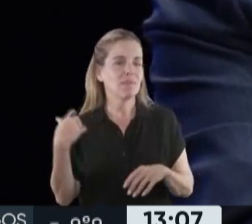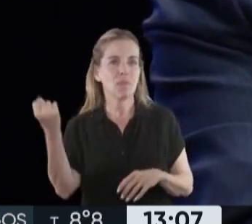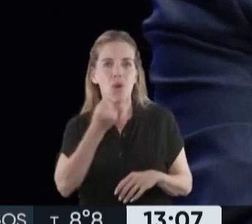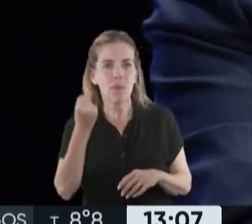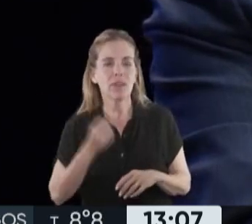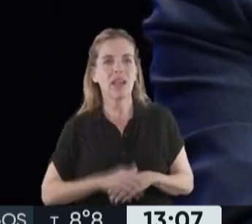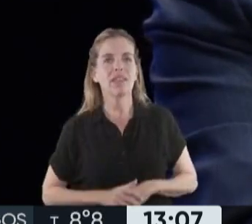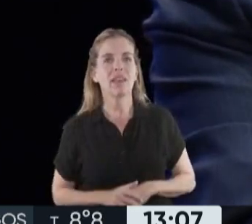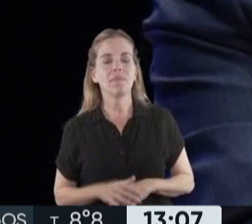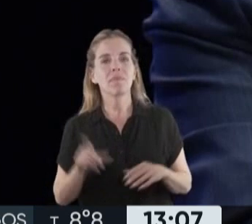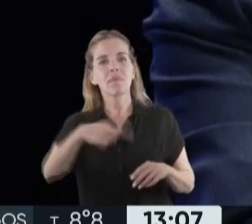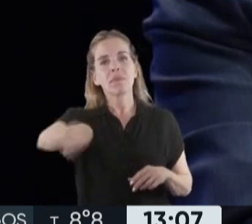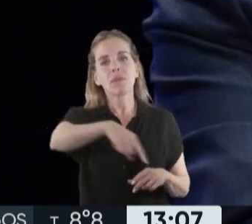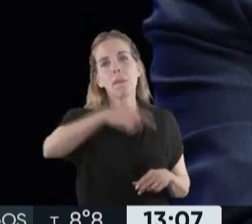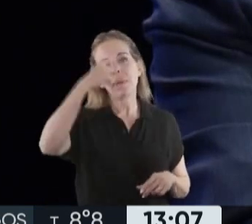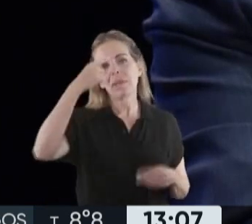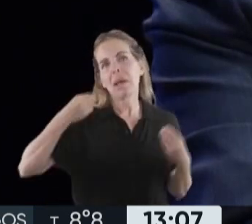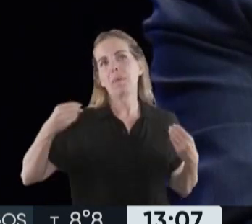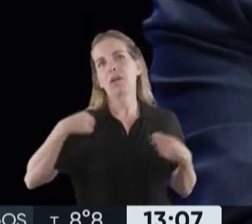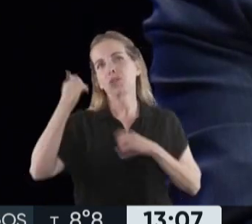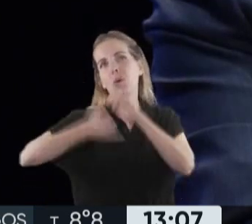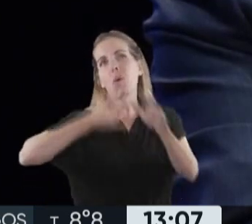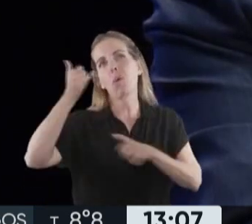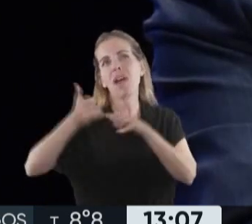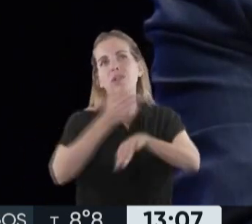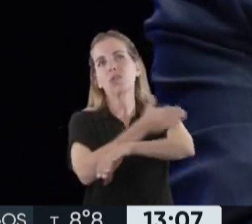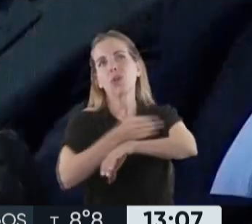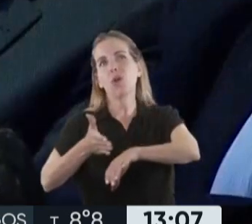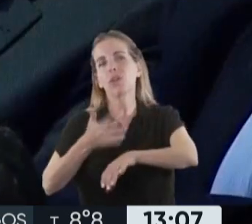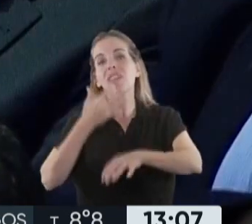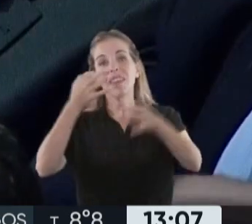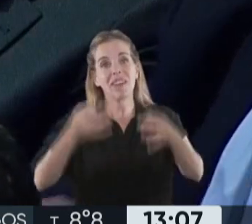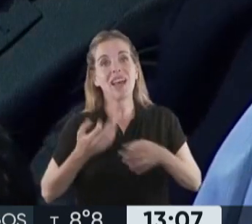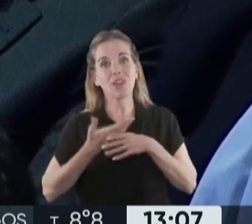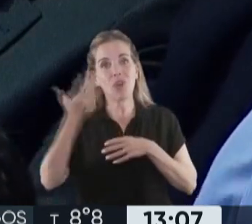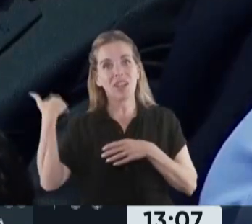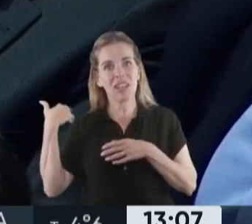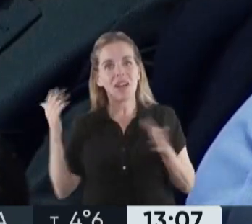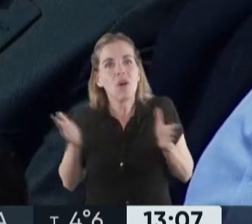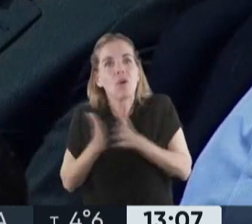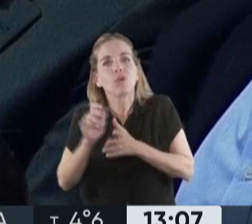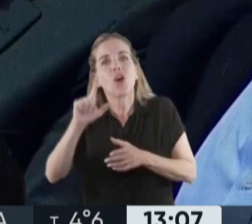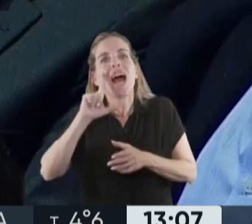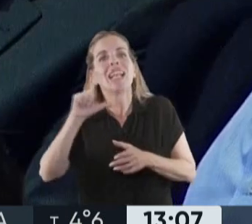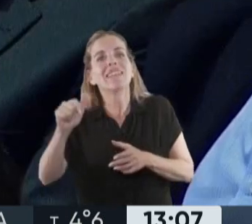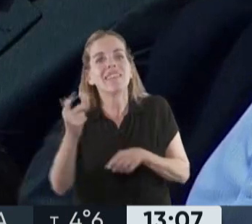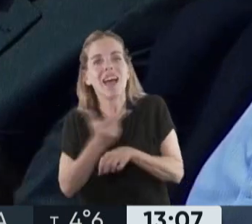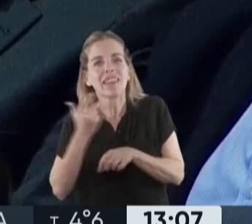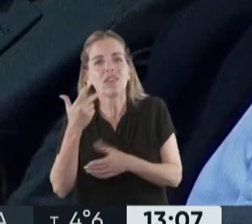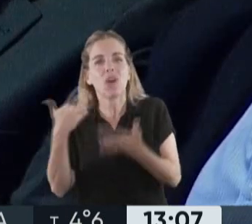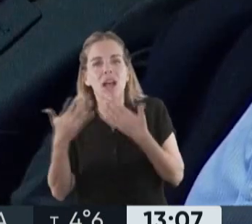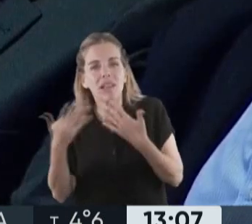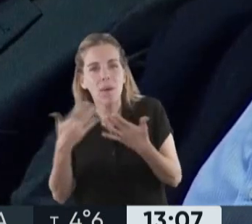Ahora, ustedes dirán, ¿por qué me cuentan todo esto? Porque la verdad ayer con Alicia compartí una serie de reflexiones